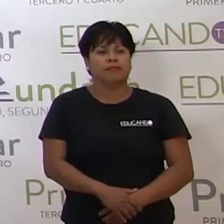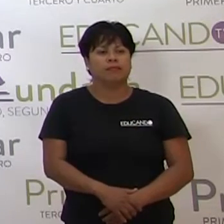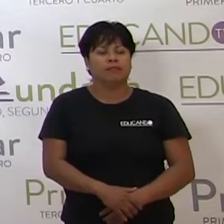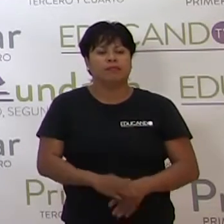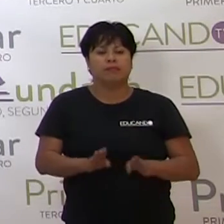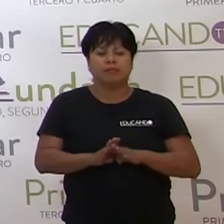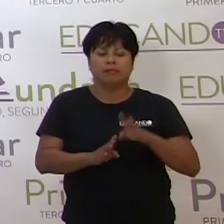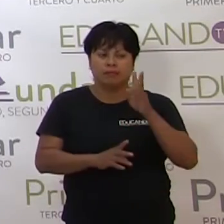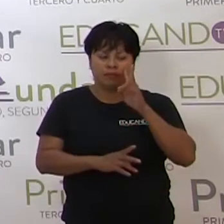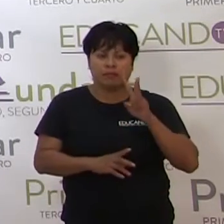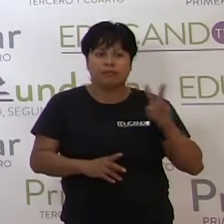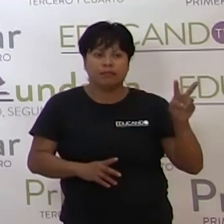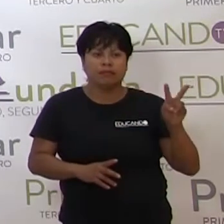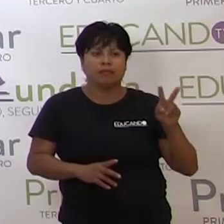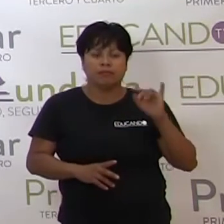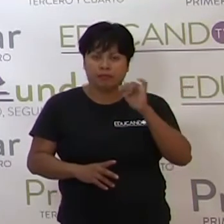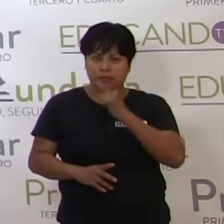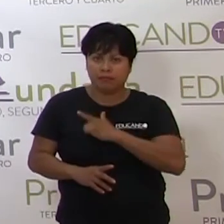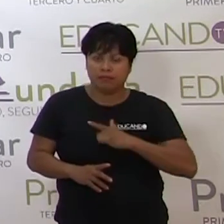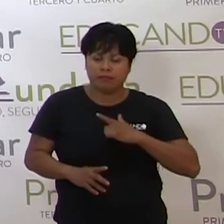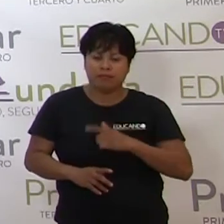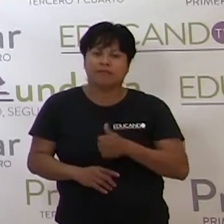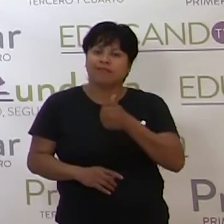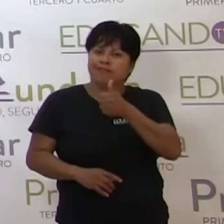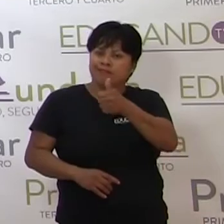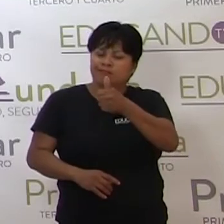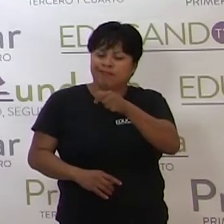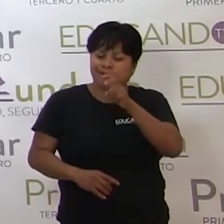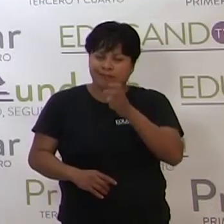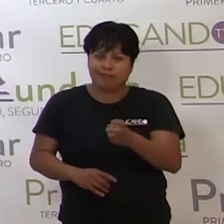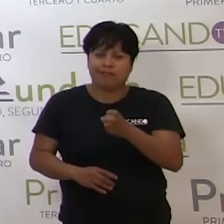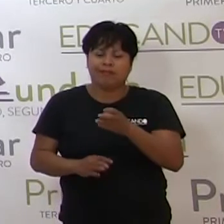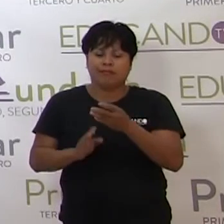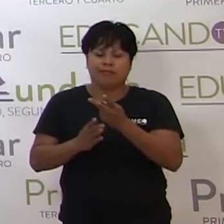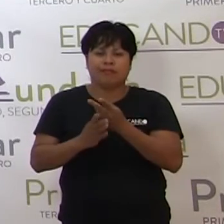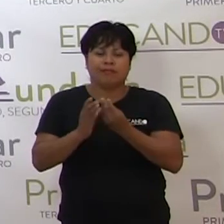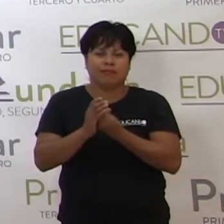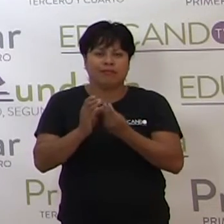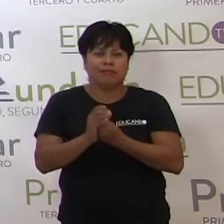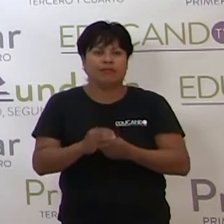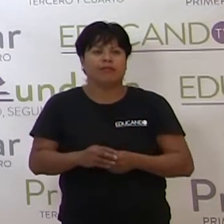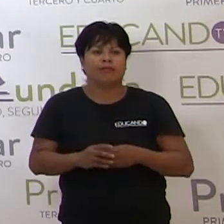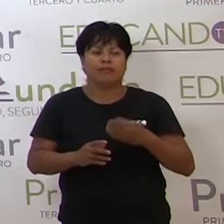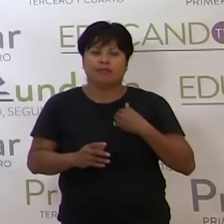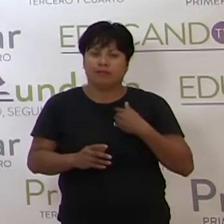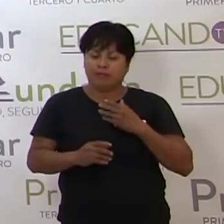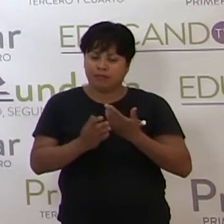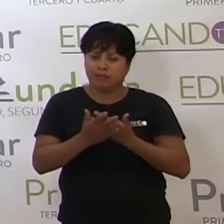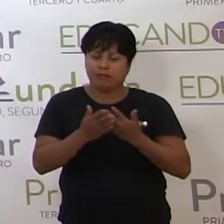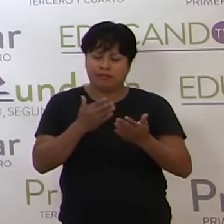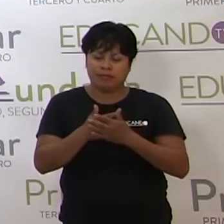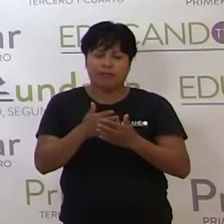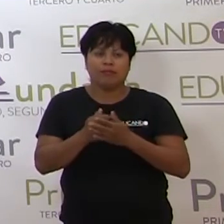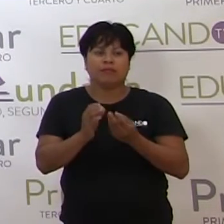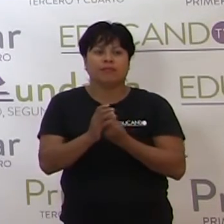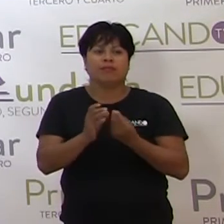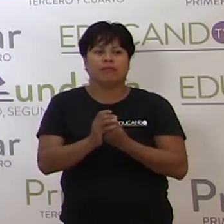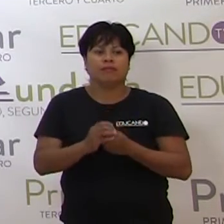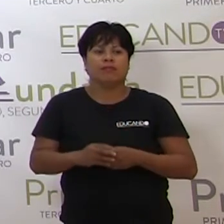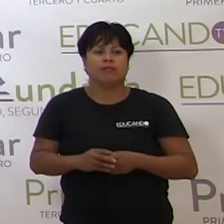¿Cómo ves? Si te gustó, dale like a esta clase. Yo te espero en la próxima